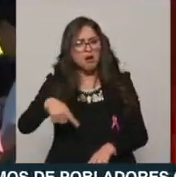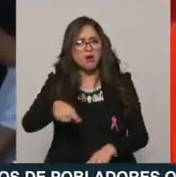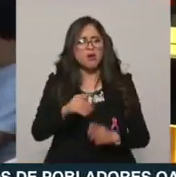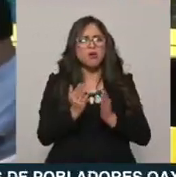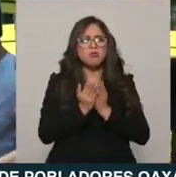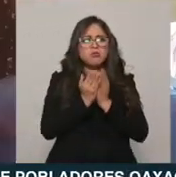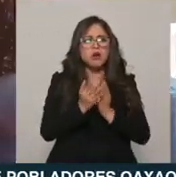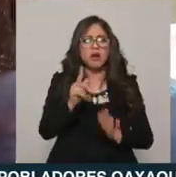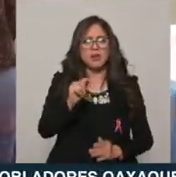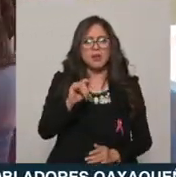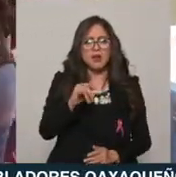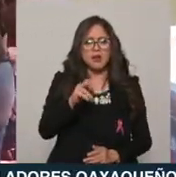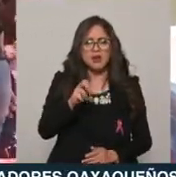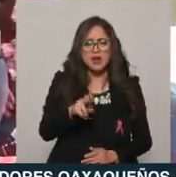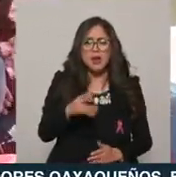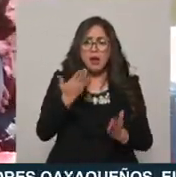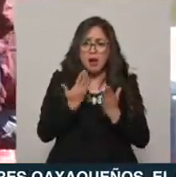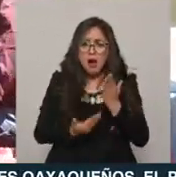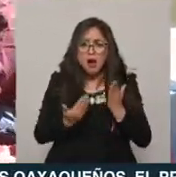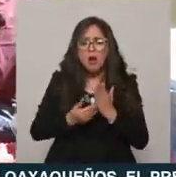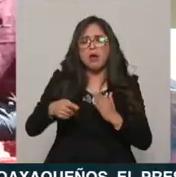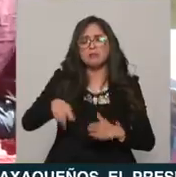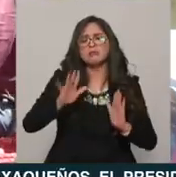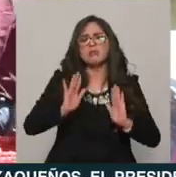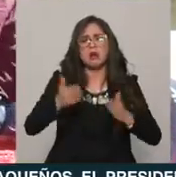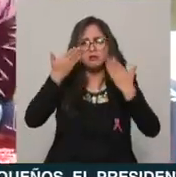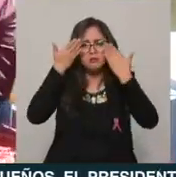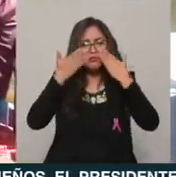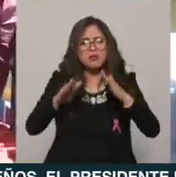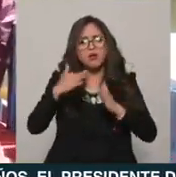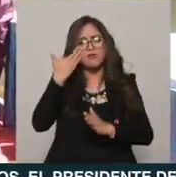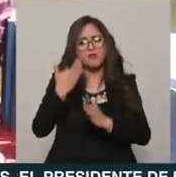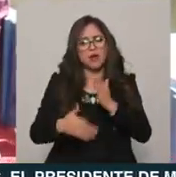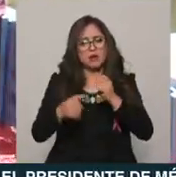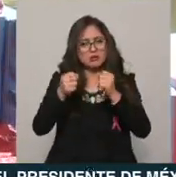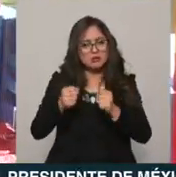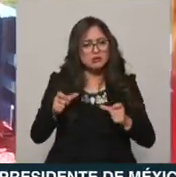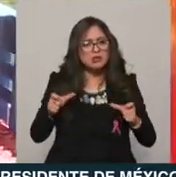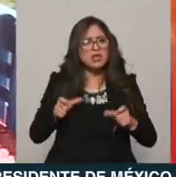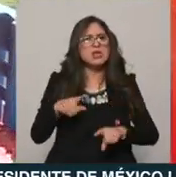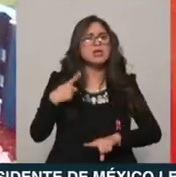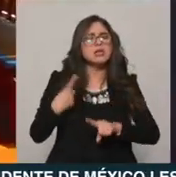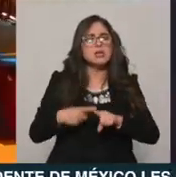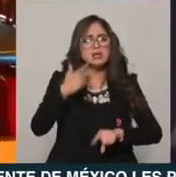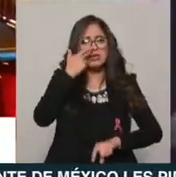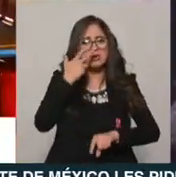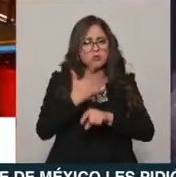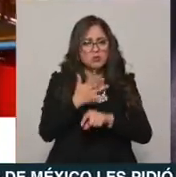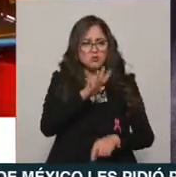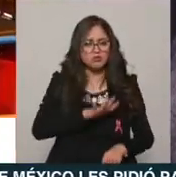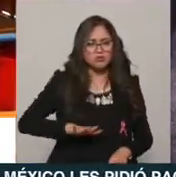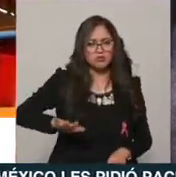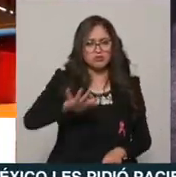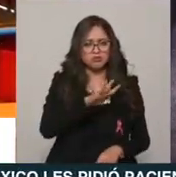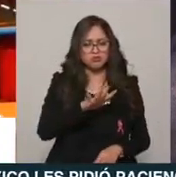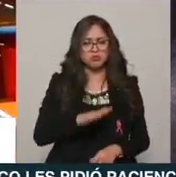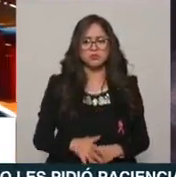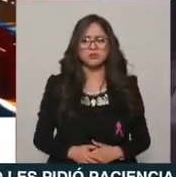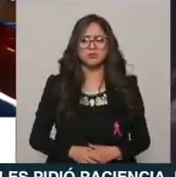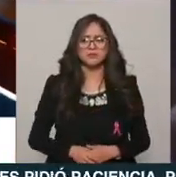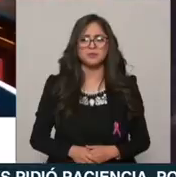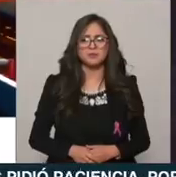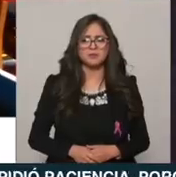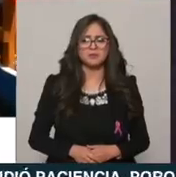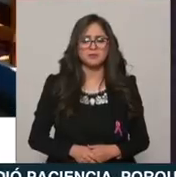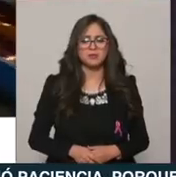trajineras de Cuemanco y ahora están más conscientes de que la seguridad también es responsabilidad individual. Creo que ante todo tenemos que preservar